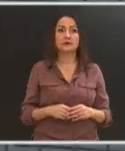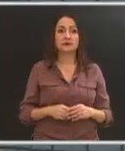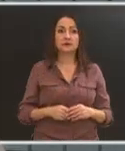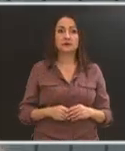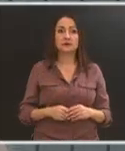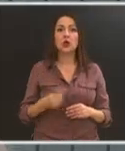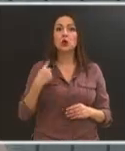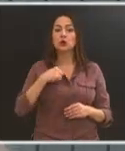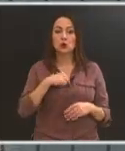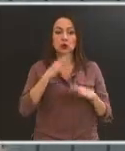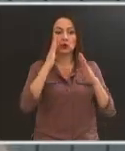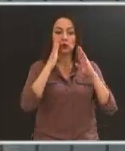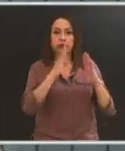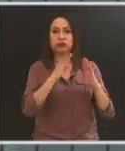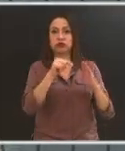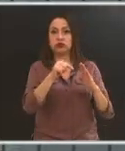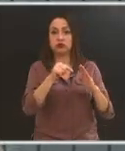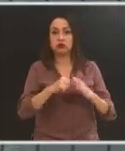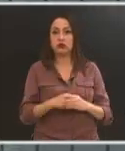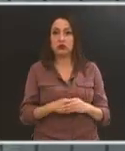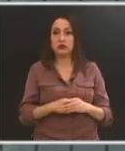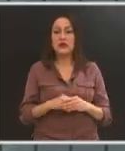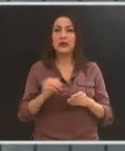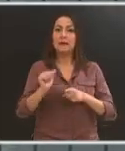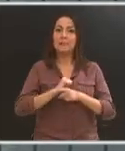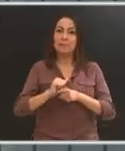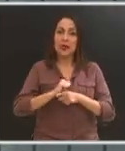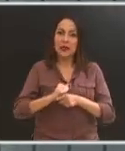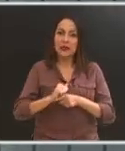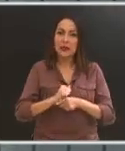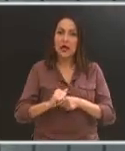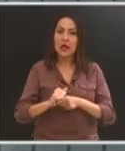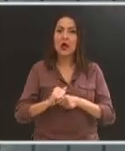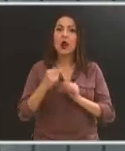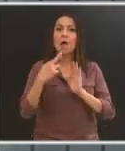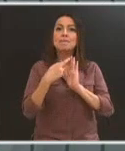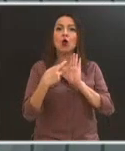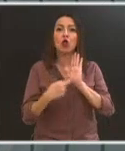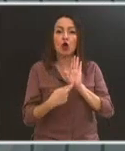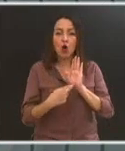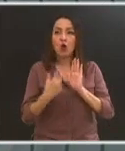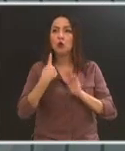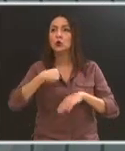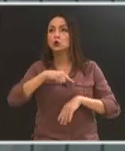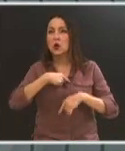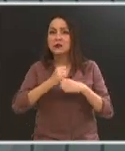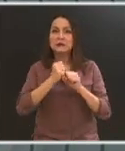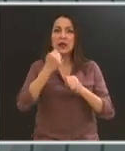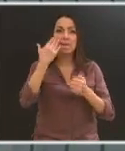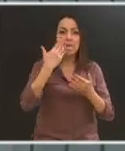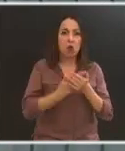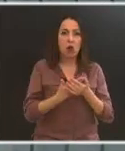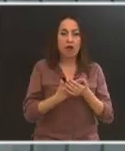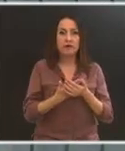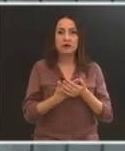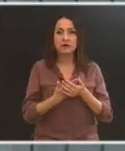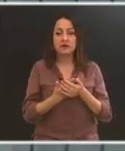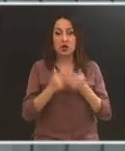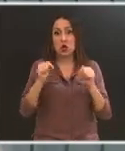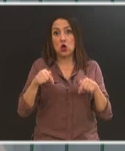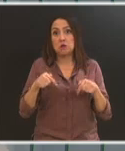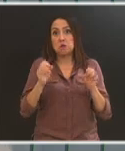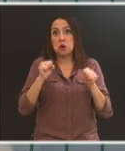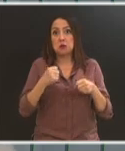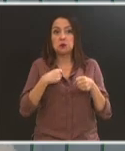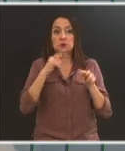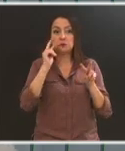Nos hemos dado a la tarea de practicar estos protocolos, hemos hecho simulacros y hoy pues